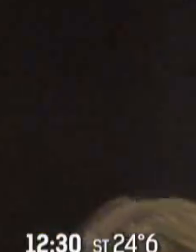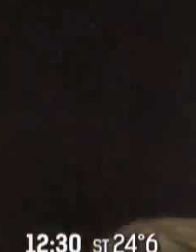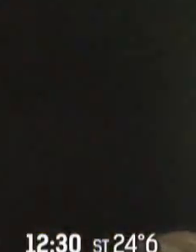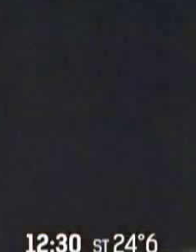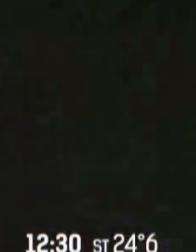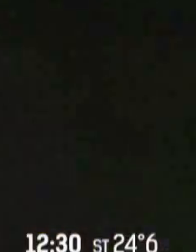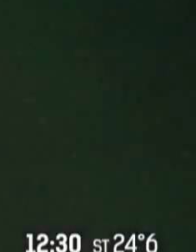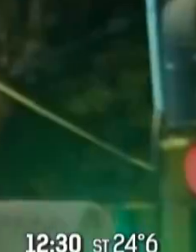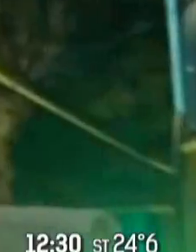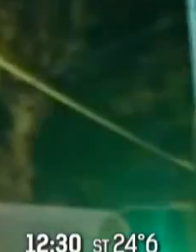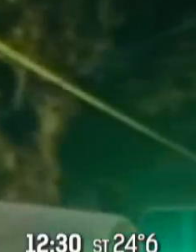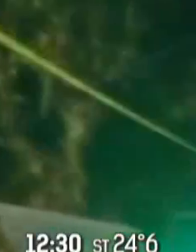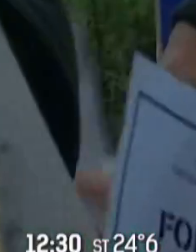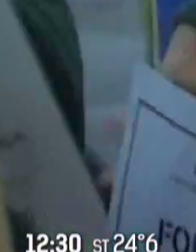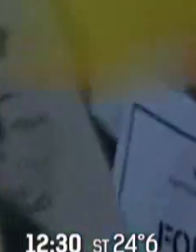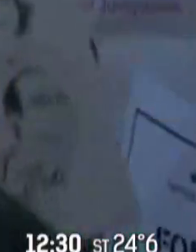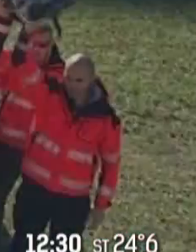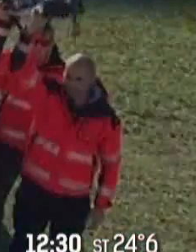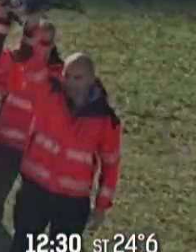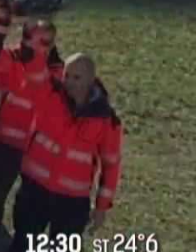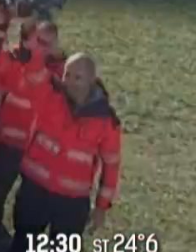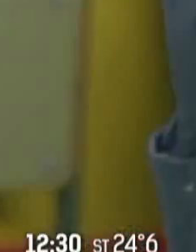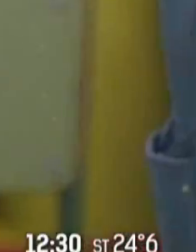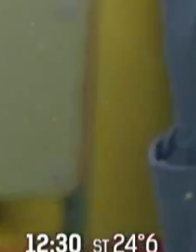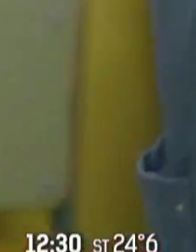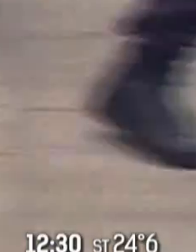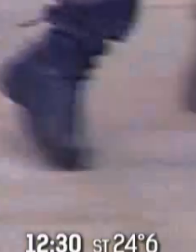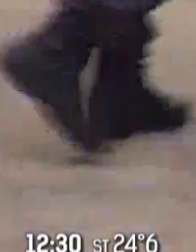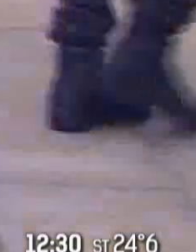Capacitat i voluntat d'esdevenir un estat independent.